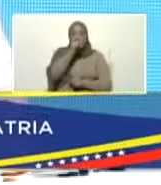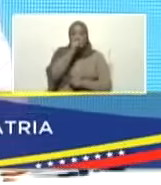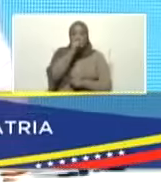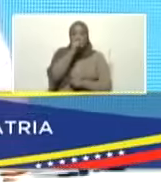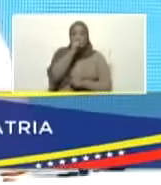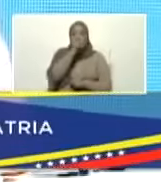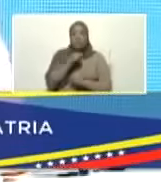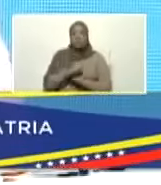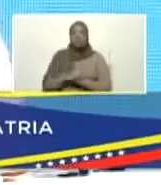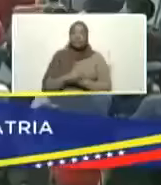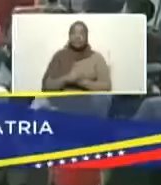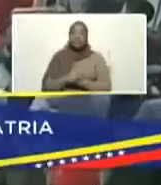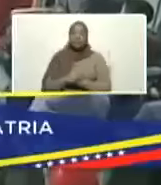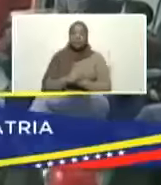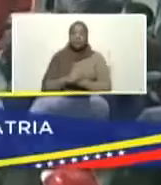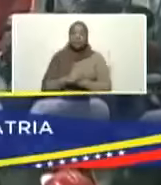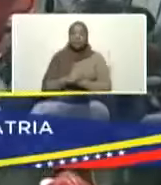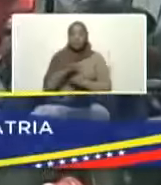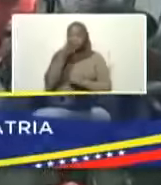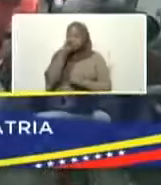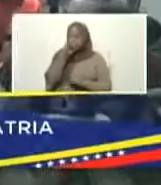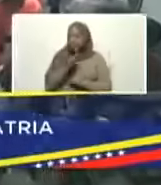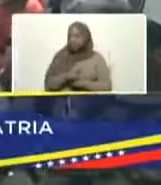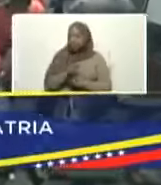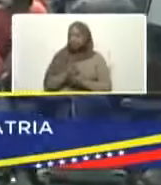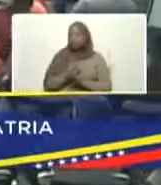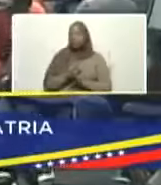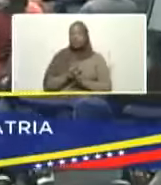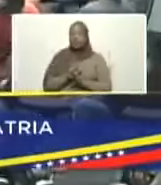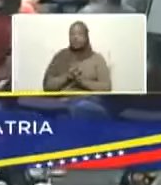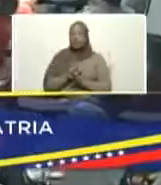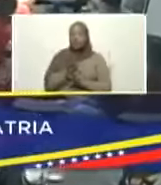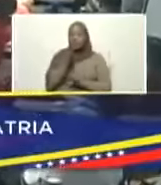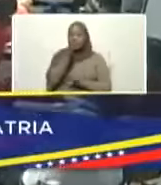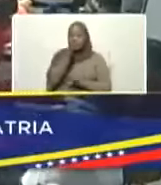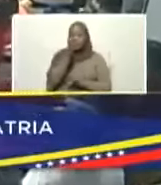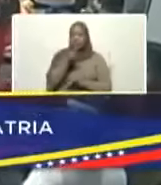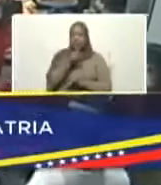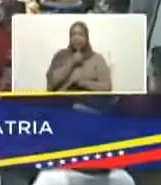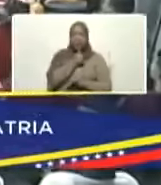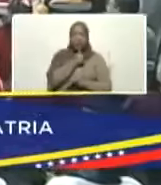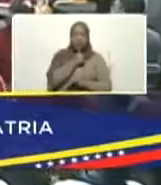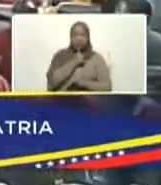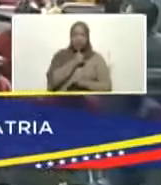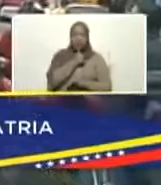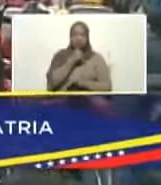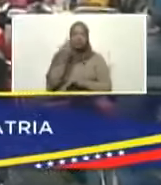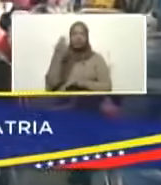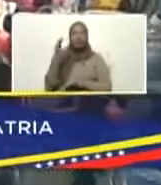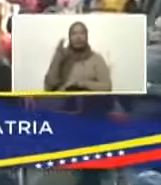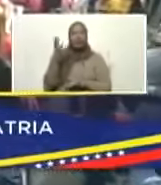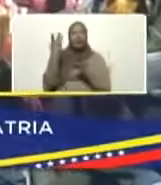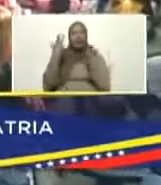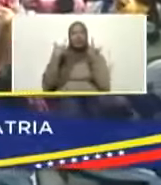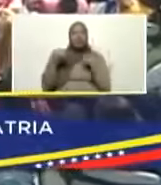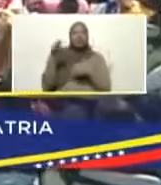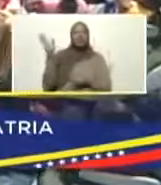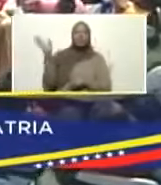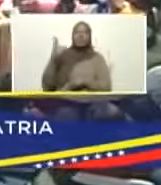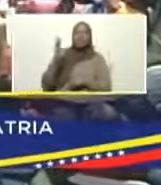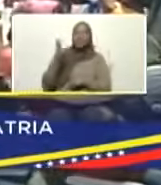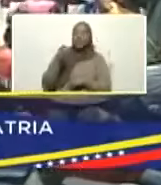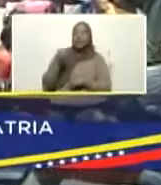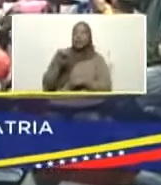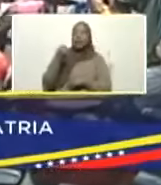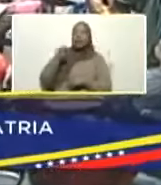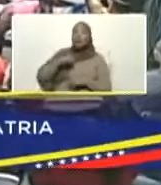ver. Ya va, ya va, ya va. Vamos a respetar. Sin burla. Levanten la mano a los caraquistas. Tenemos, mira, ay,